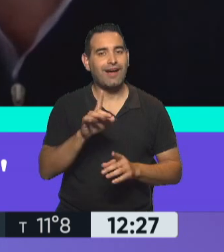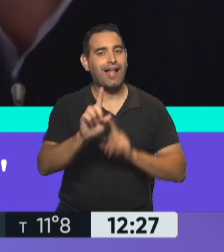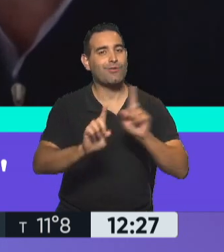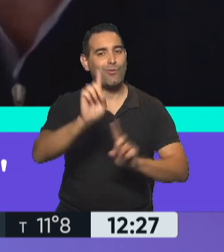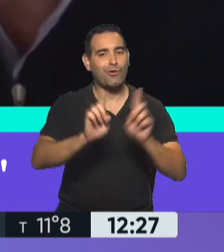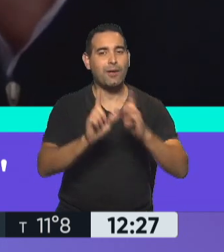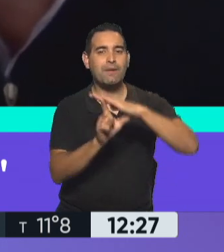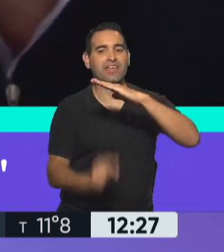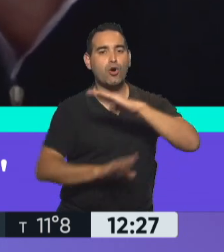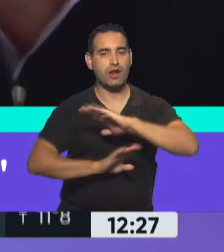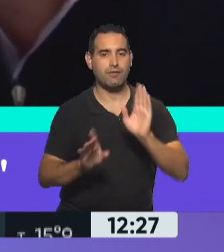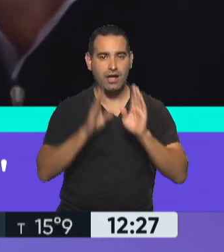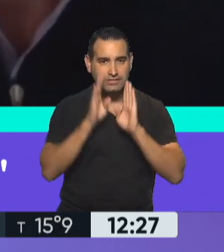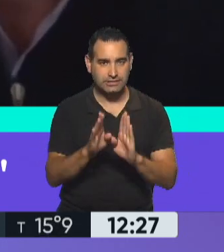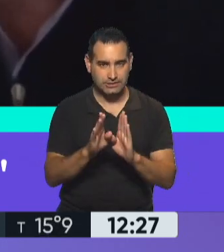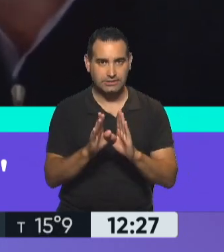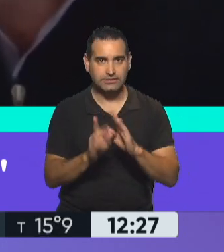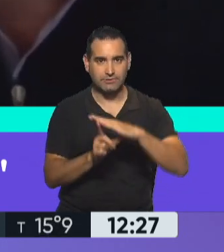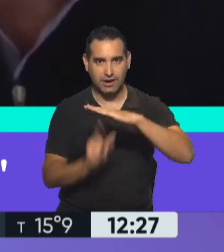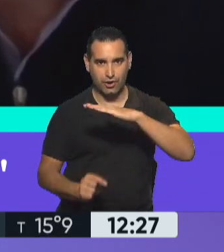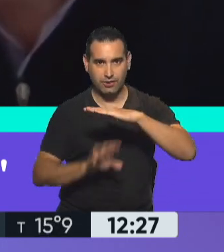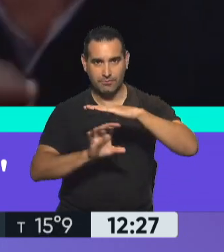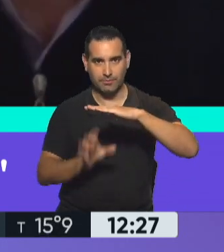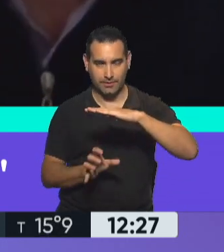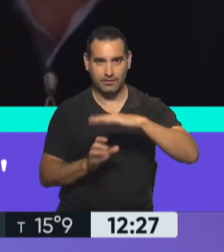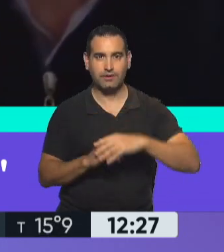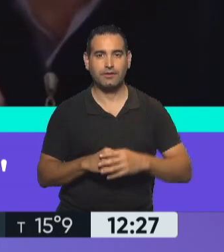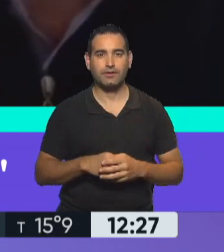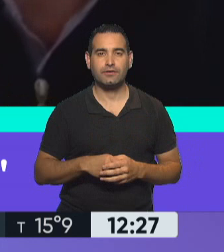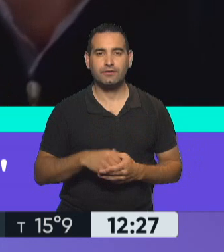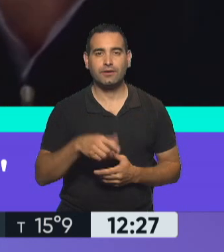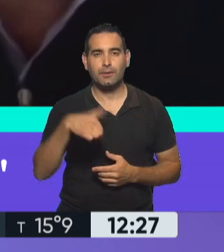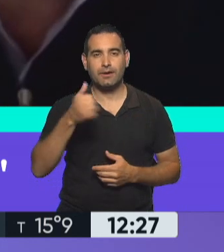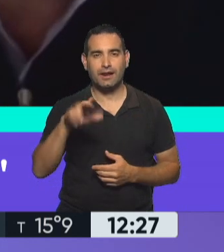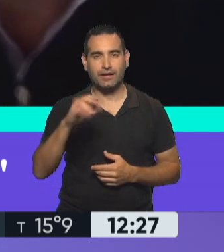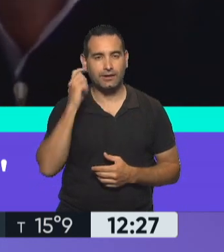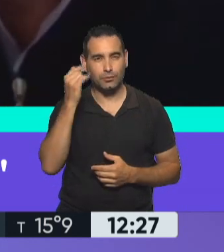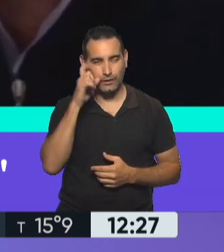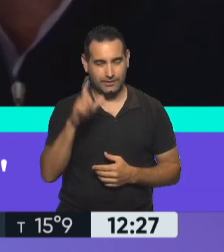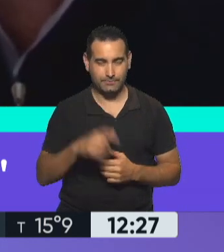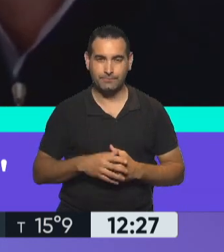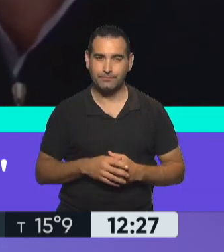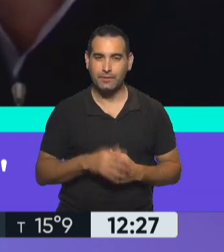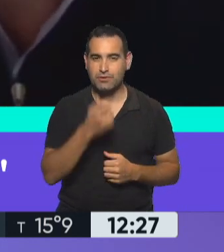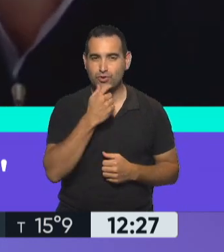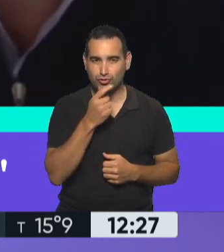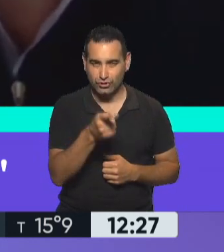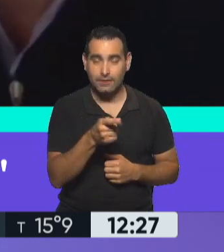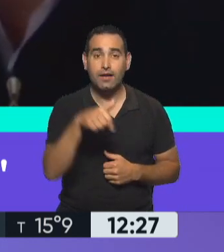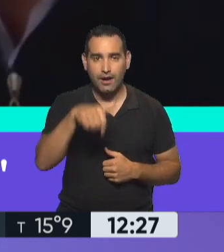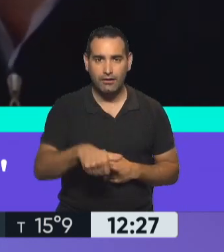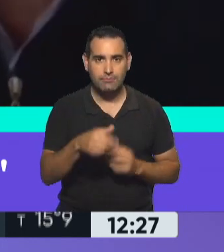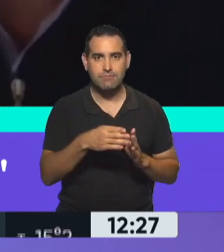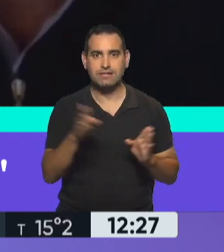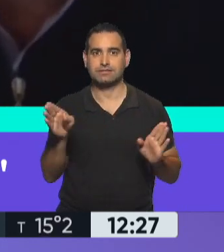la Patagonia, provincias patagónicas, La Puna y Malargüe, departamento de Malargüe en la provincia de Mendoza. Lo que hace esta ampliación